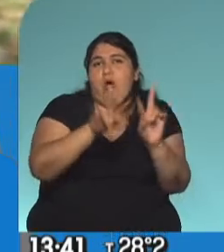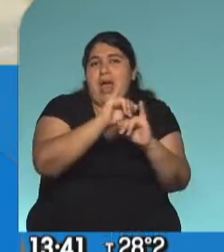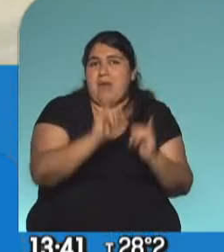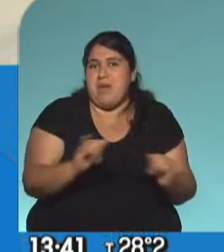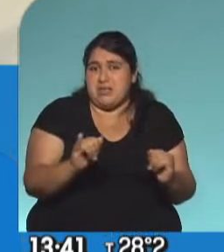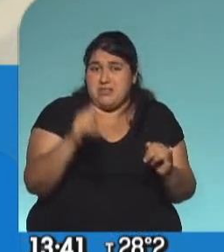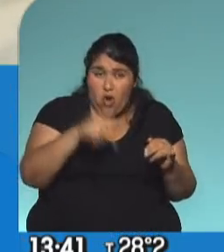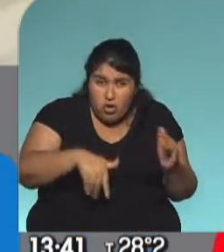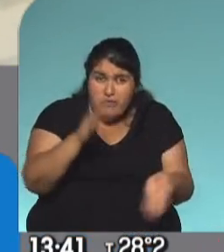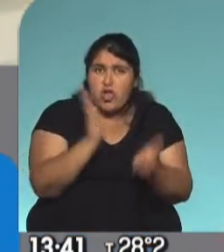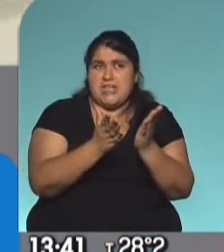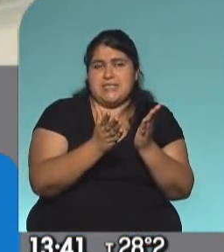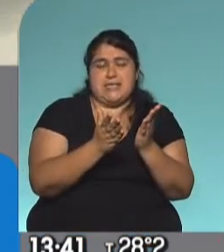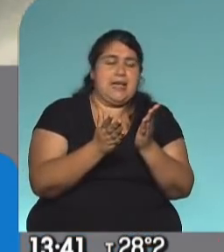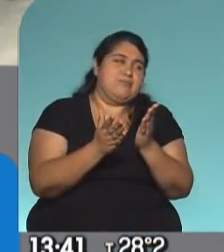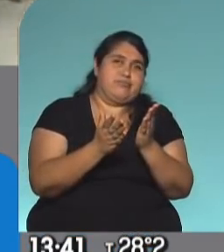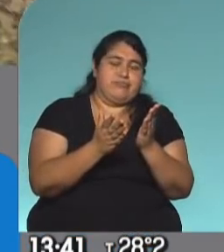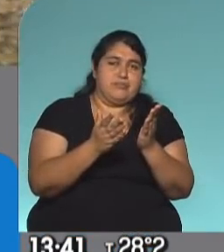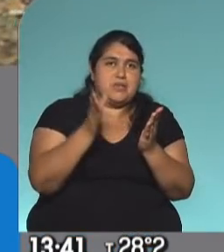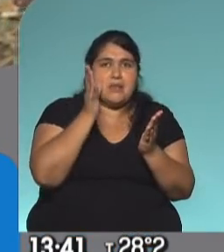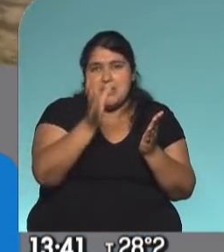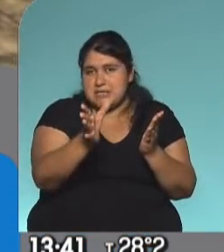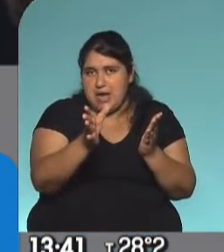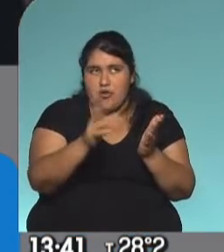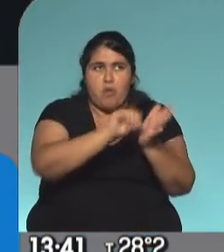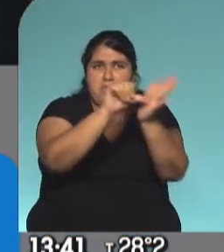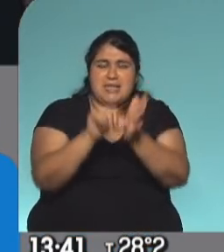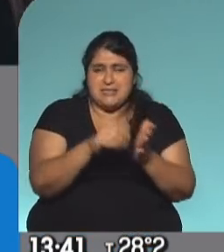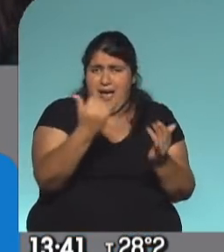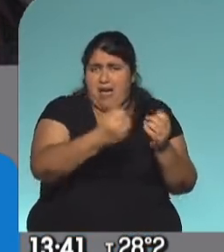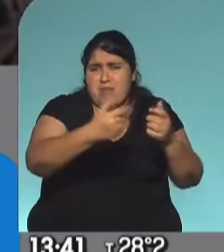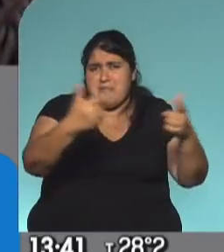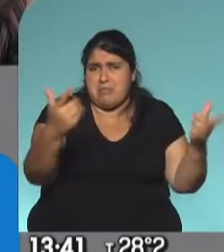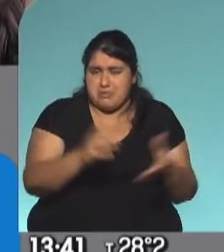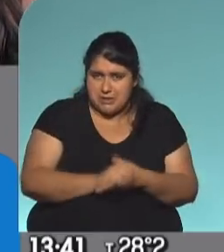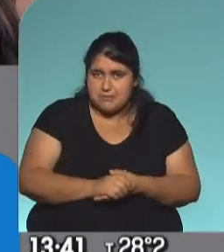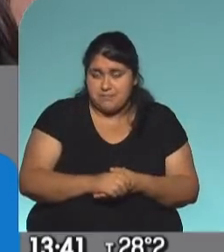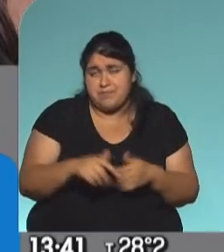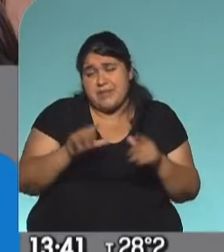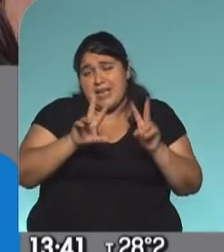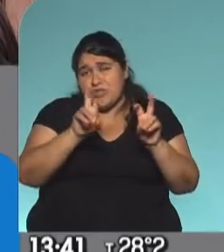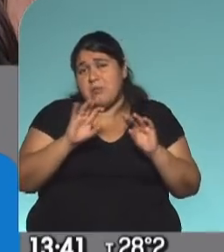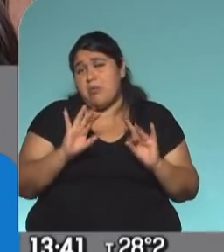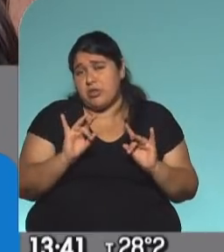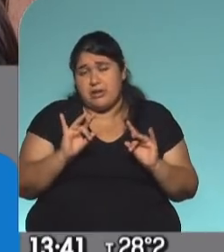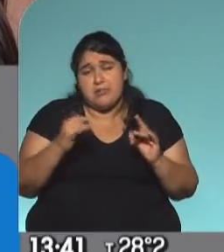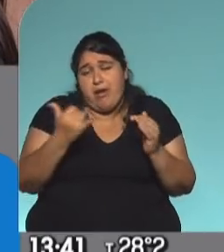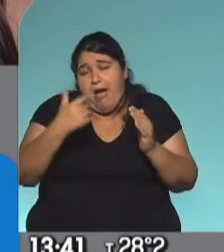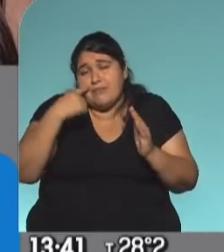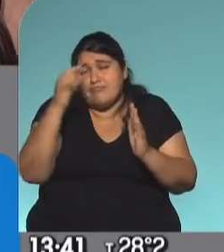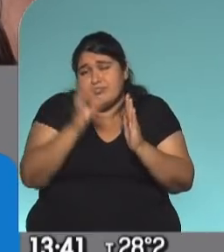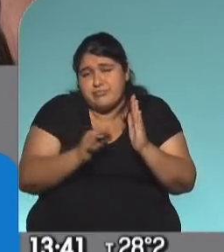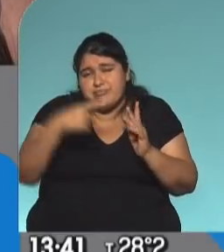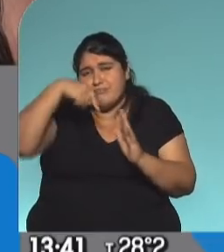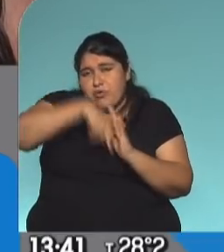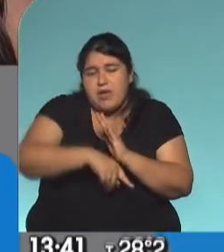violencia hoy está en varias partes del mundo, ¿no? Y un tema complejo y sin dudas tiene muchísimas aristas, así que seguramente te